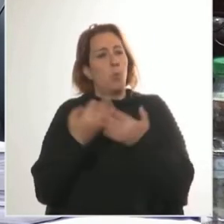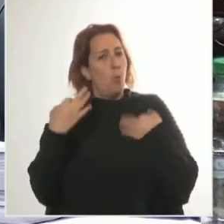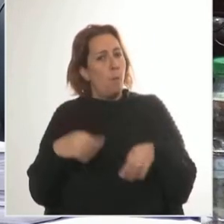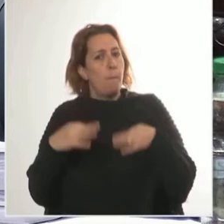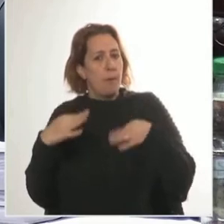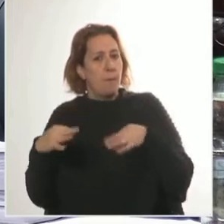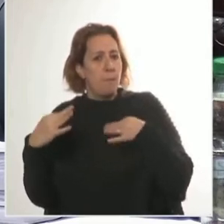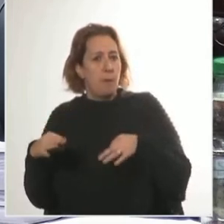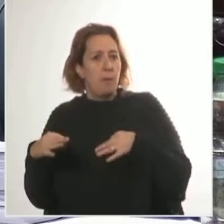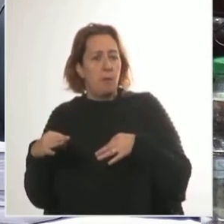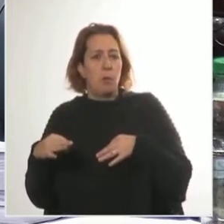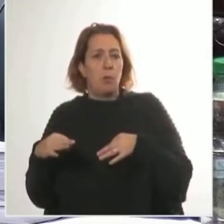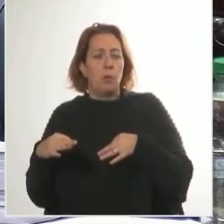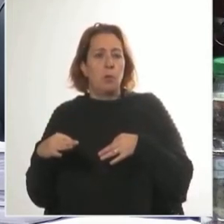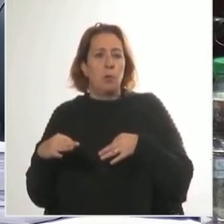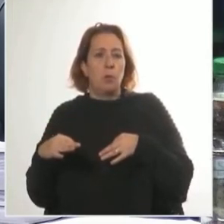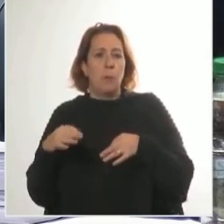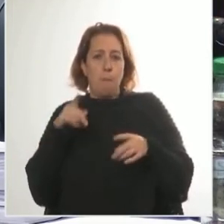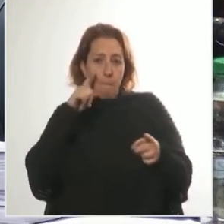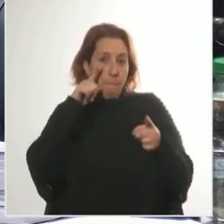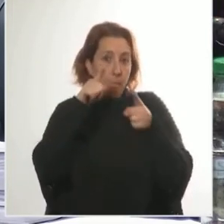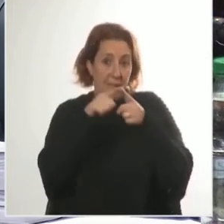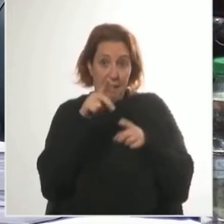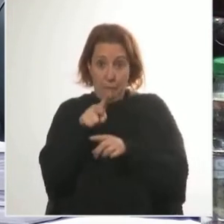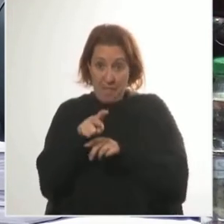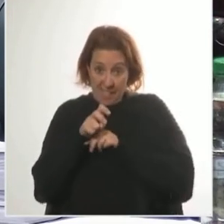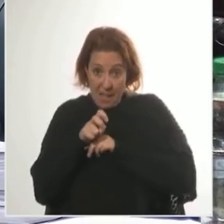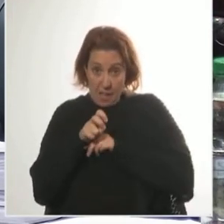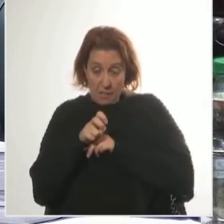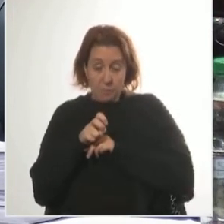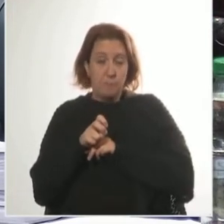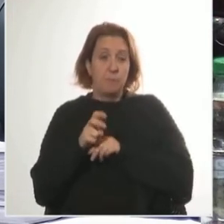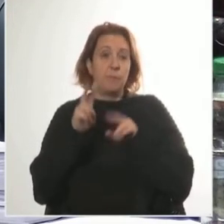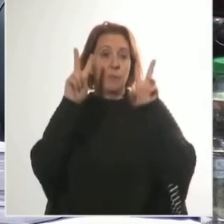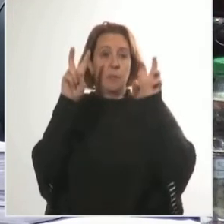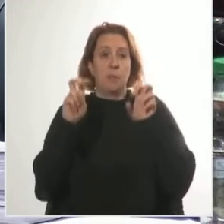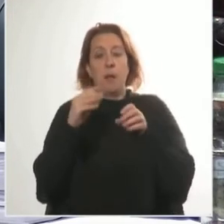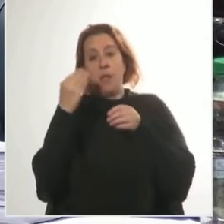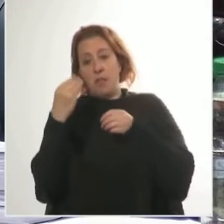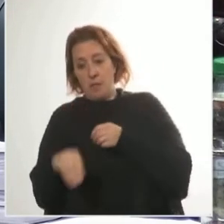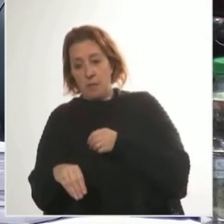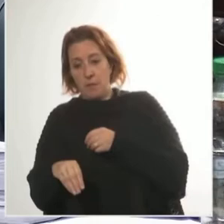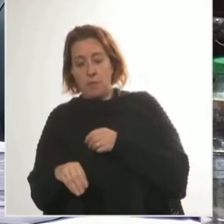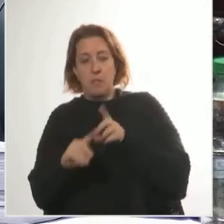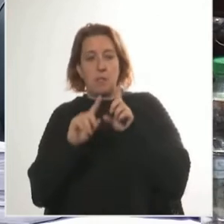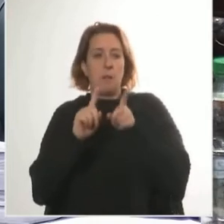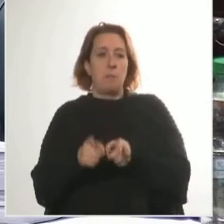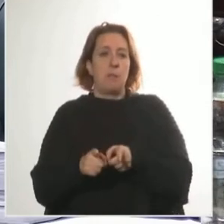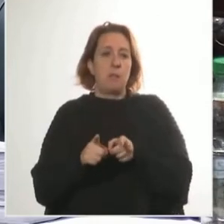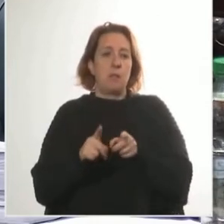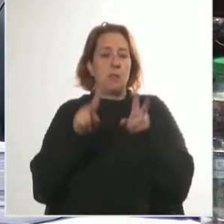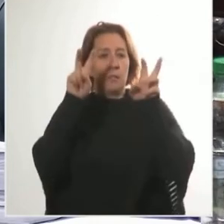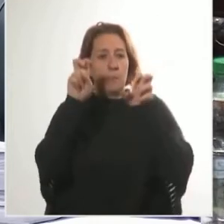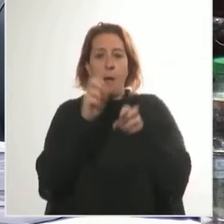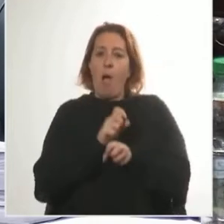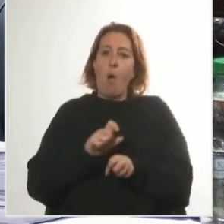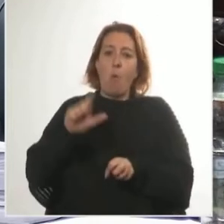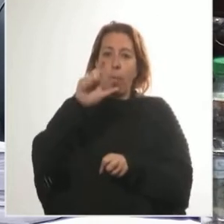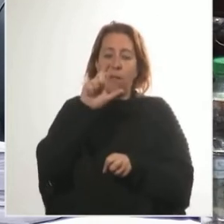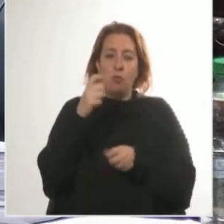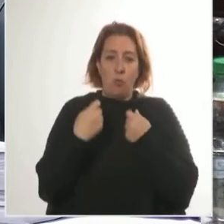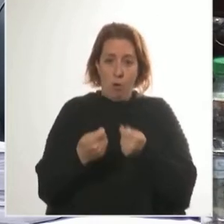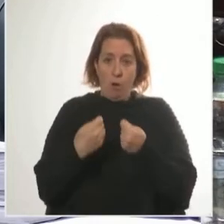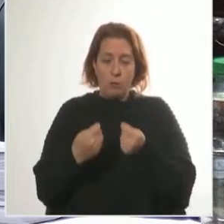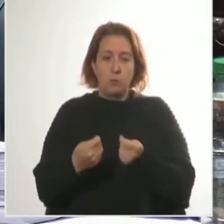de las metas fiscales, tanto en materia de déficit, como en materia de aumento de gasto, como